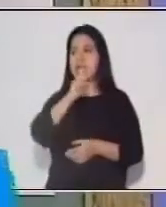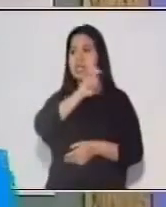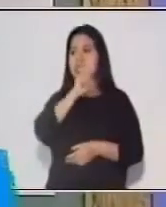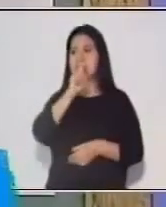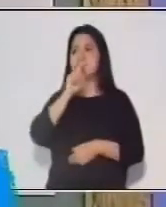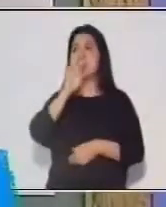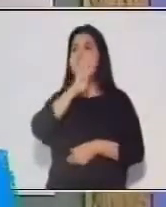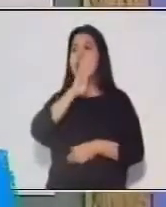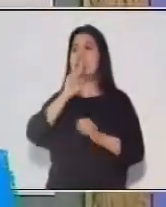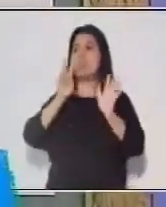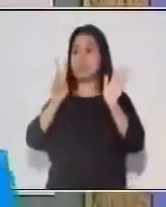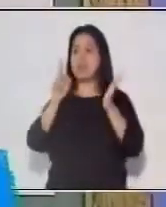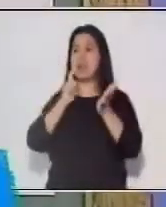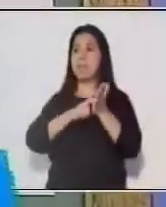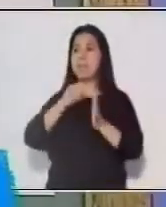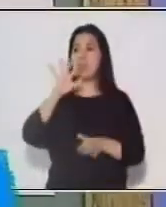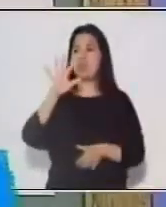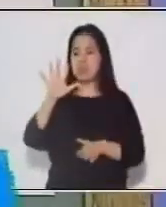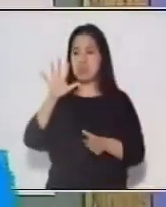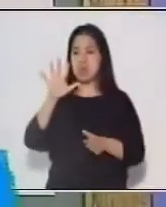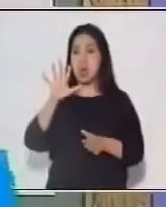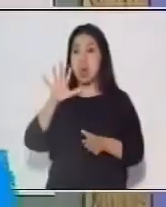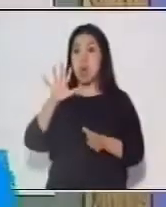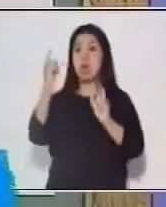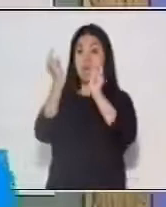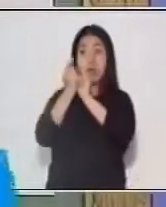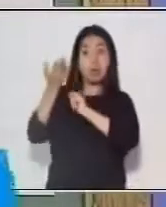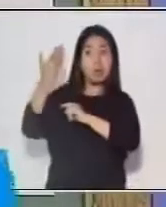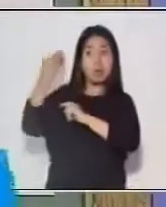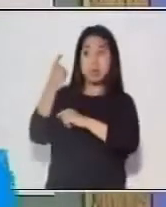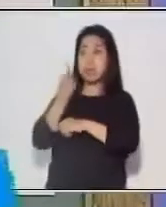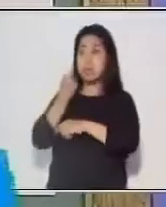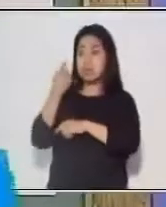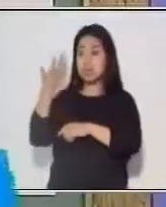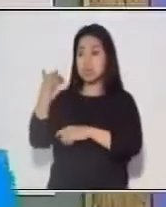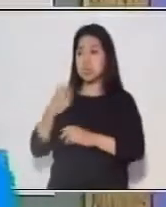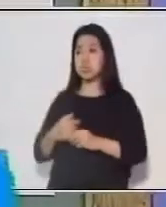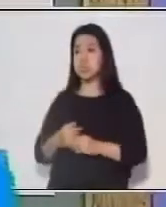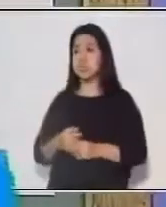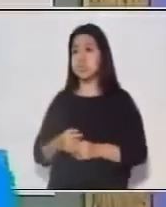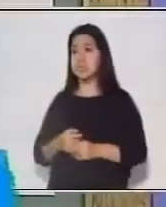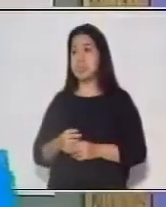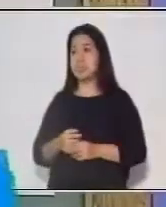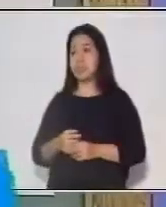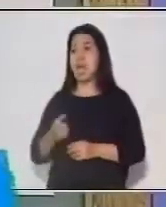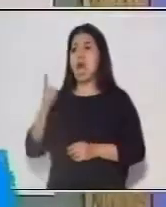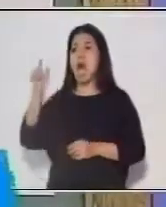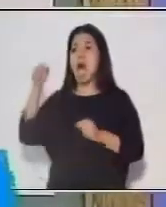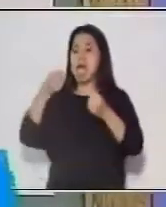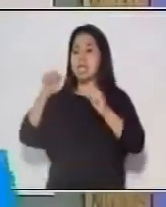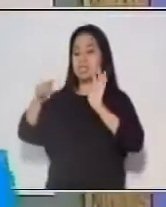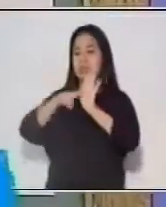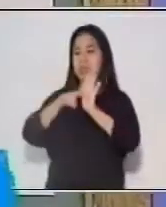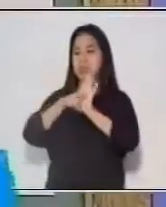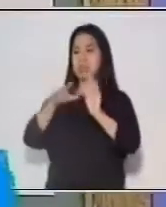21.147.5, que fue lo que encontramos aquí arriba. Haciendo esa resta nos queda